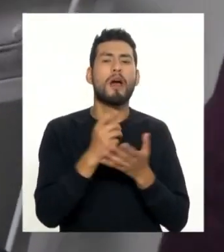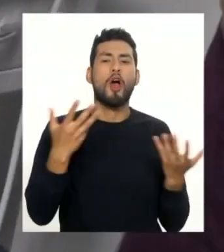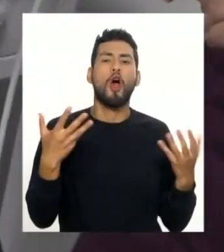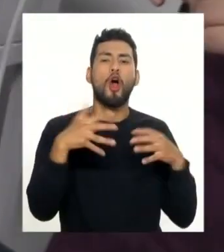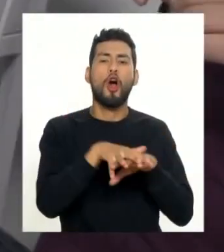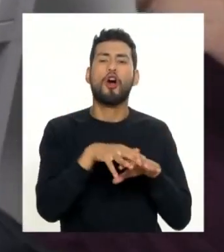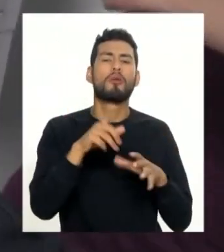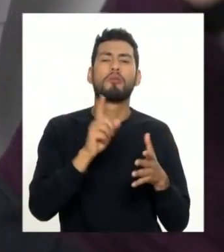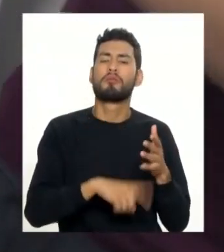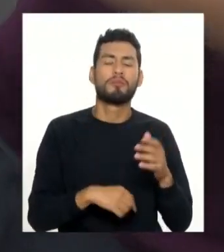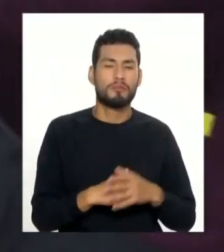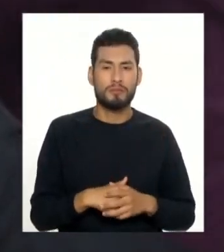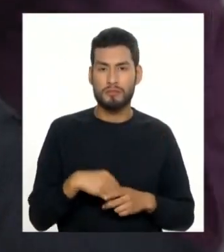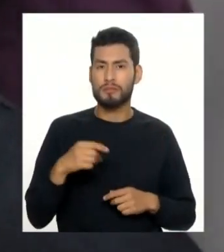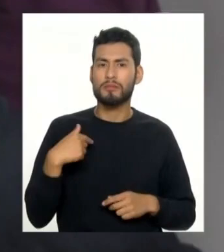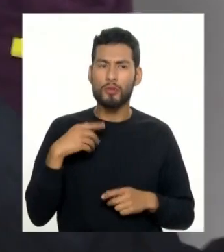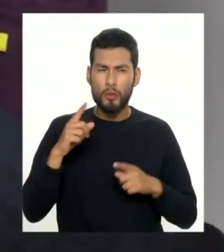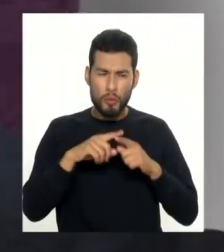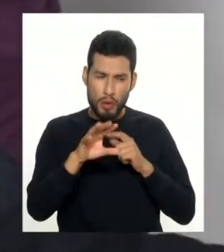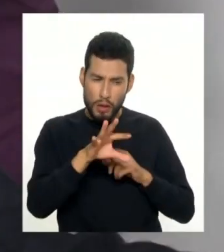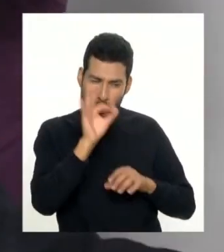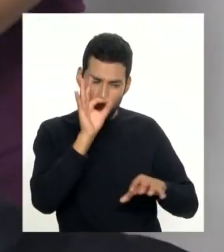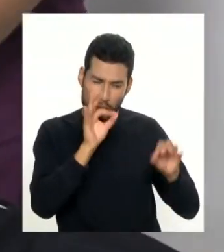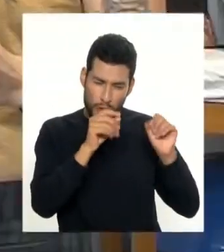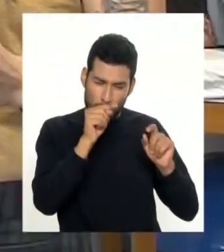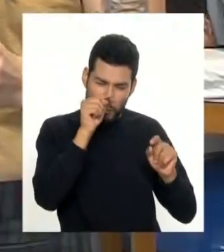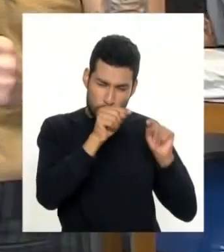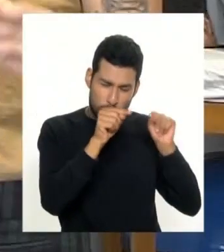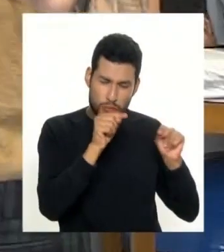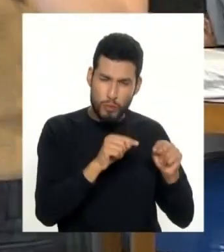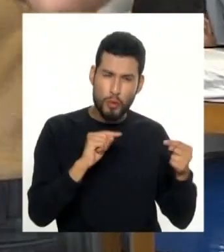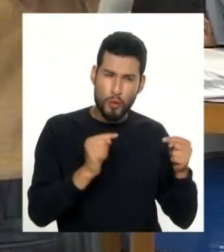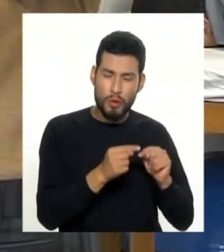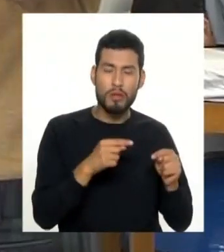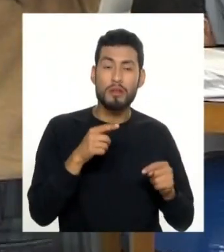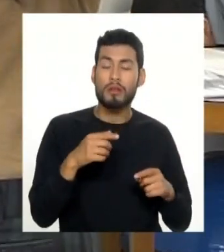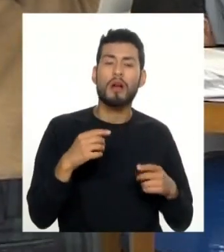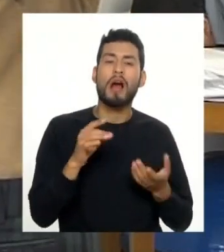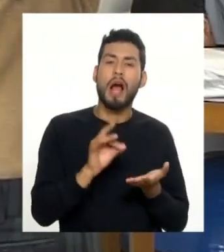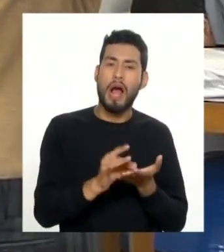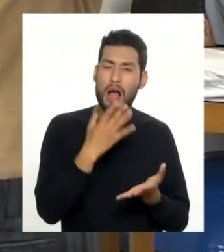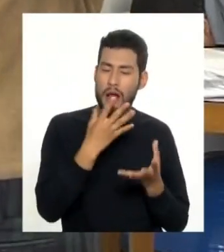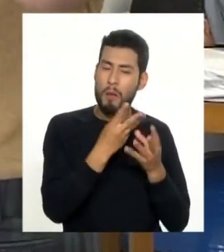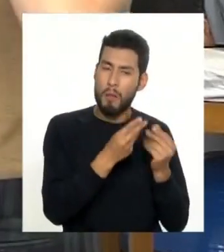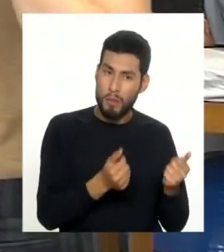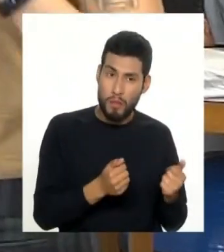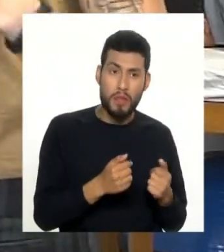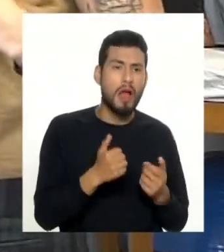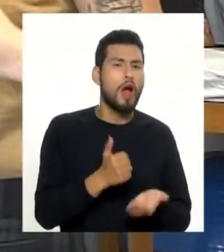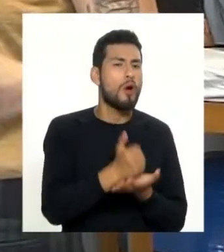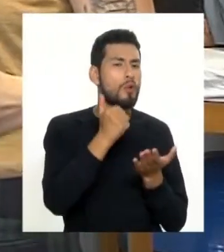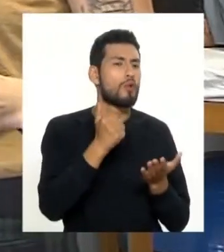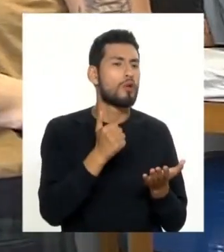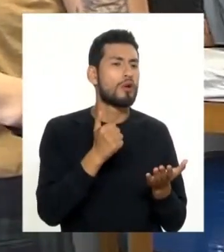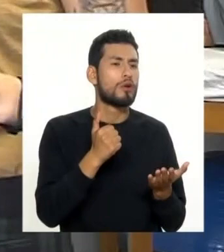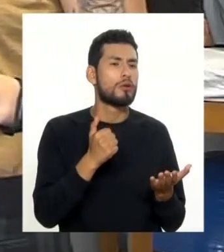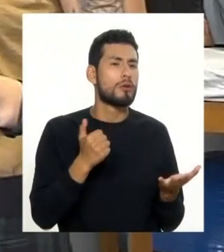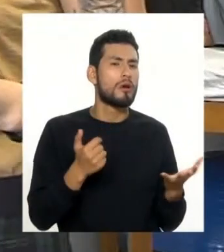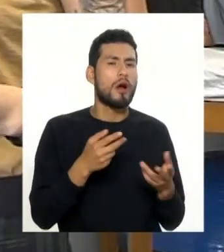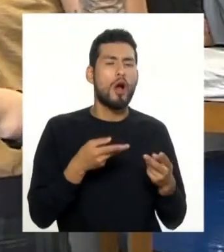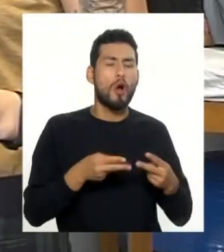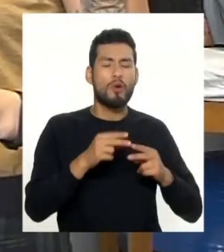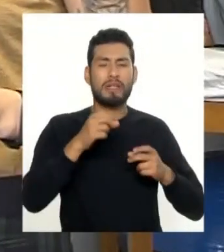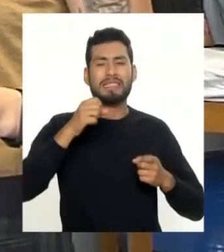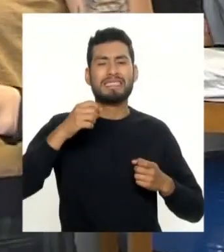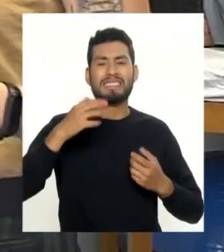va a identificar algunos puntos de dolor, ambos con efecto analgésico y para ayudar a aumentar el